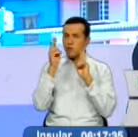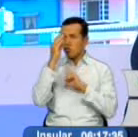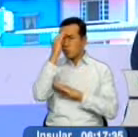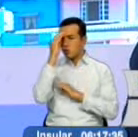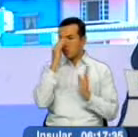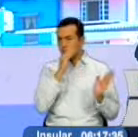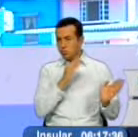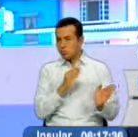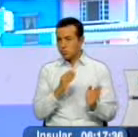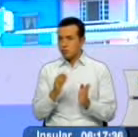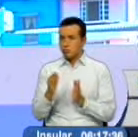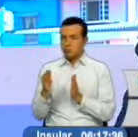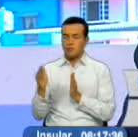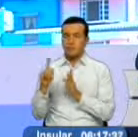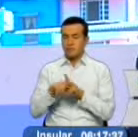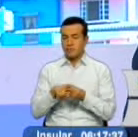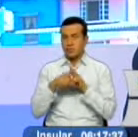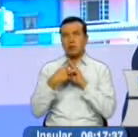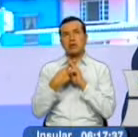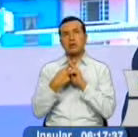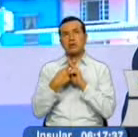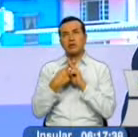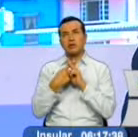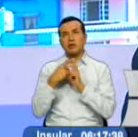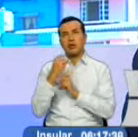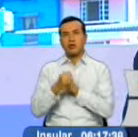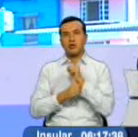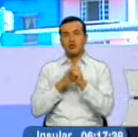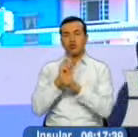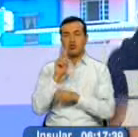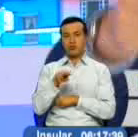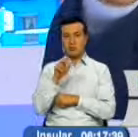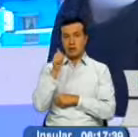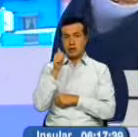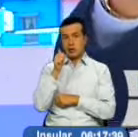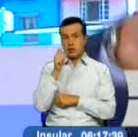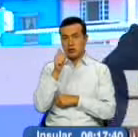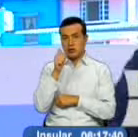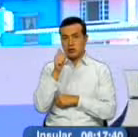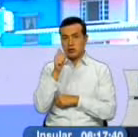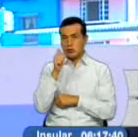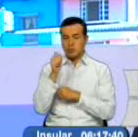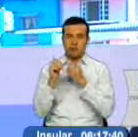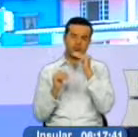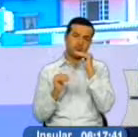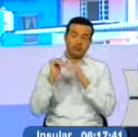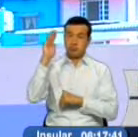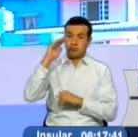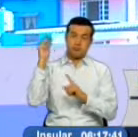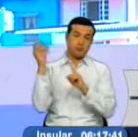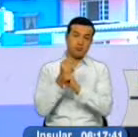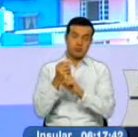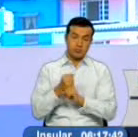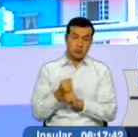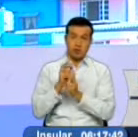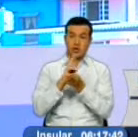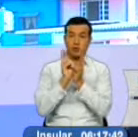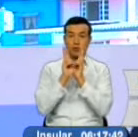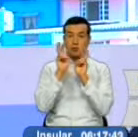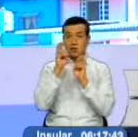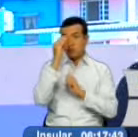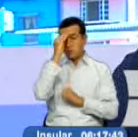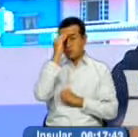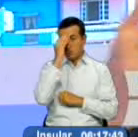creo que el momento de inicios del año 2010 tiene unos logros contundentes, digamos, en términos de reforma